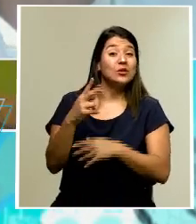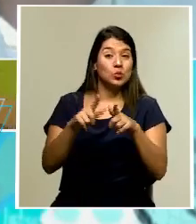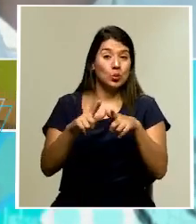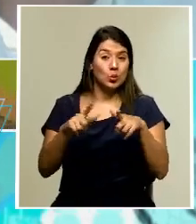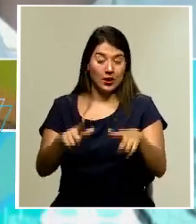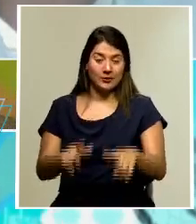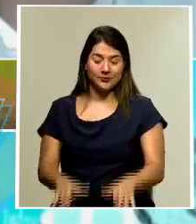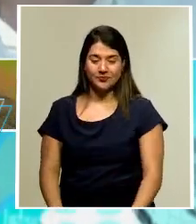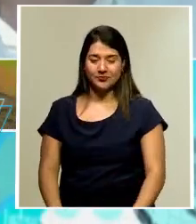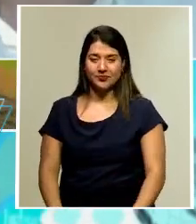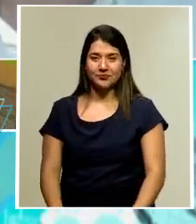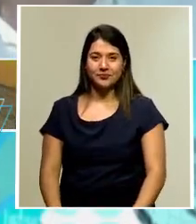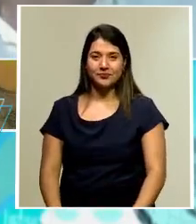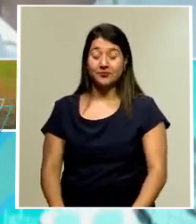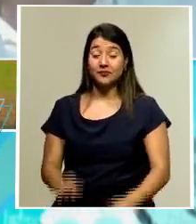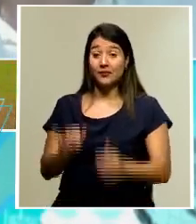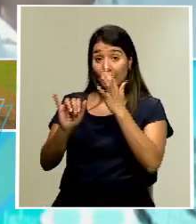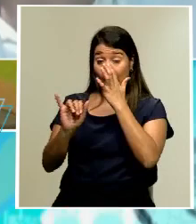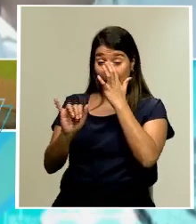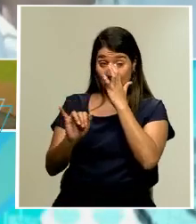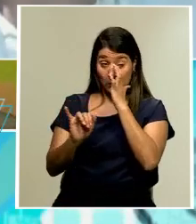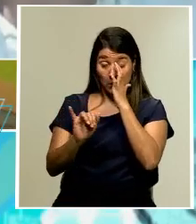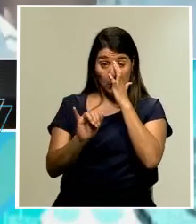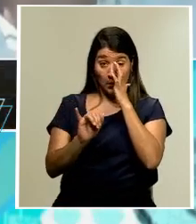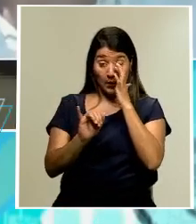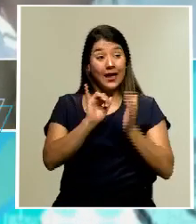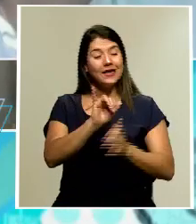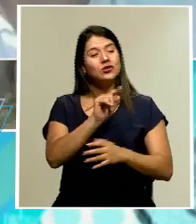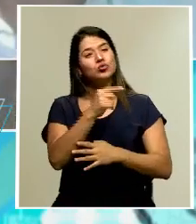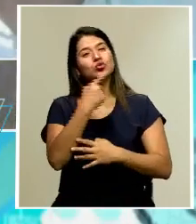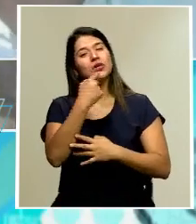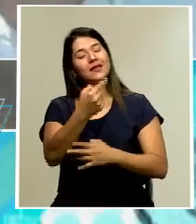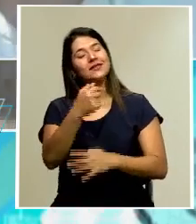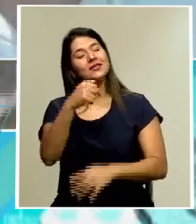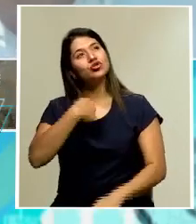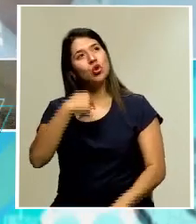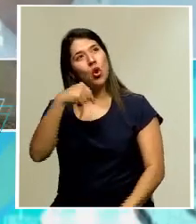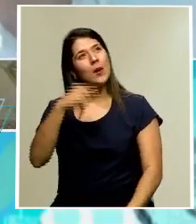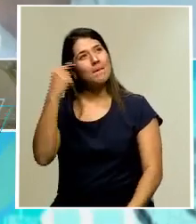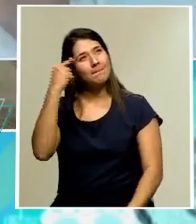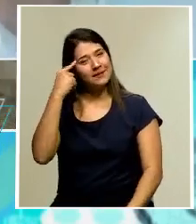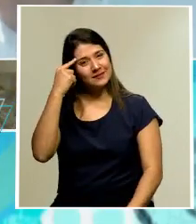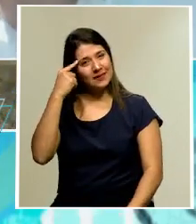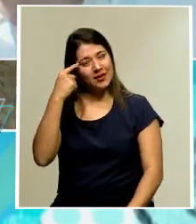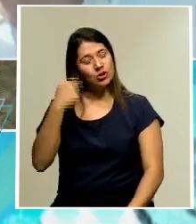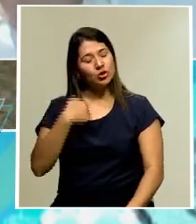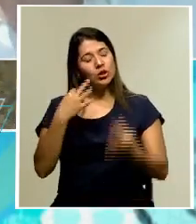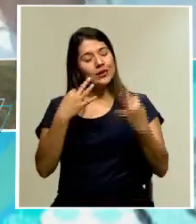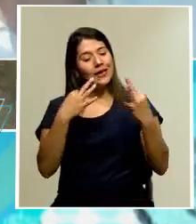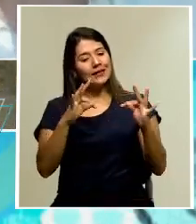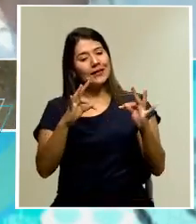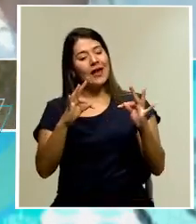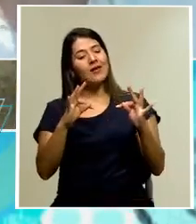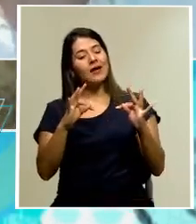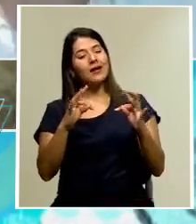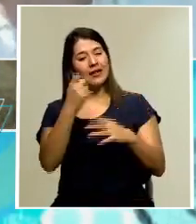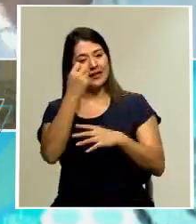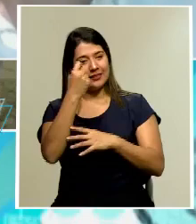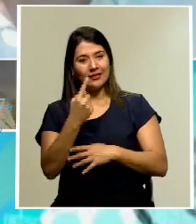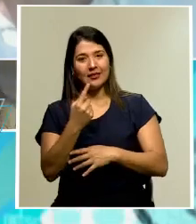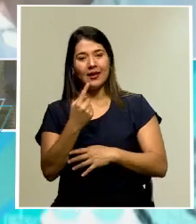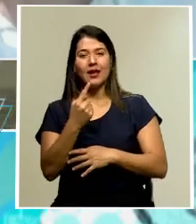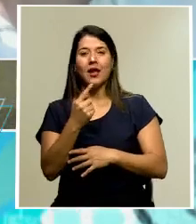ronda. Justamente esto que estás diciendo, yo hoy lo pensaba, trataba de conceptualizarlo como una especie de